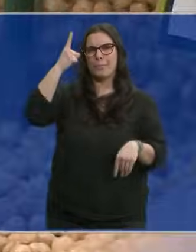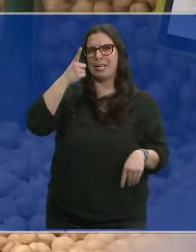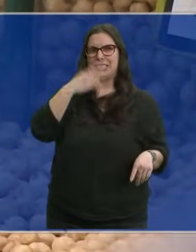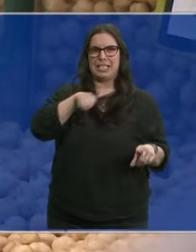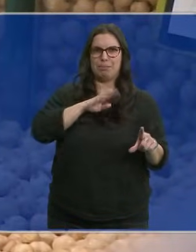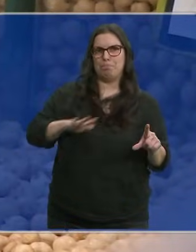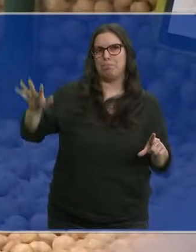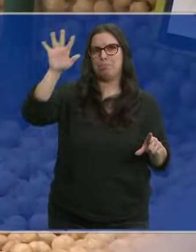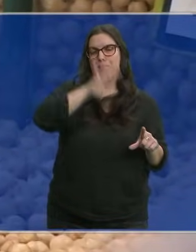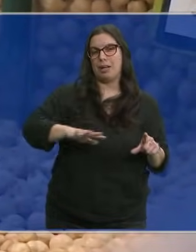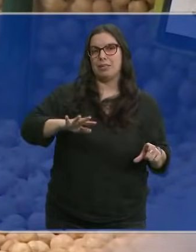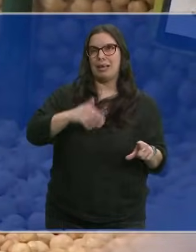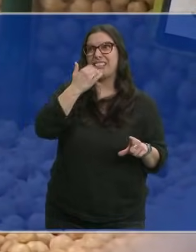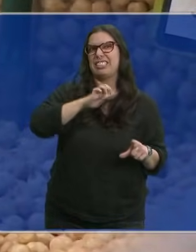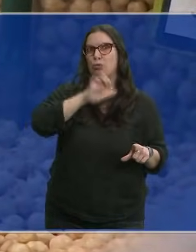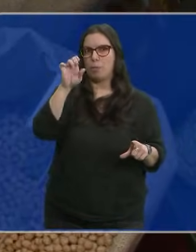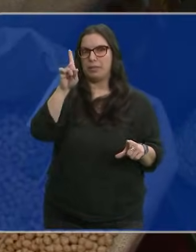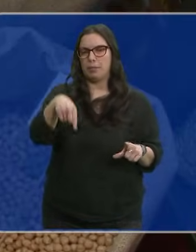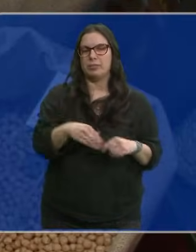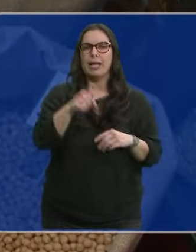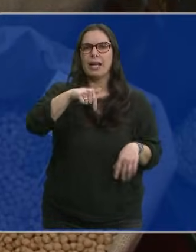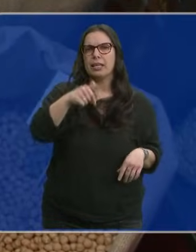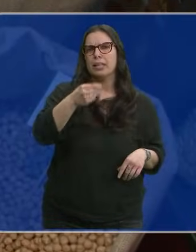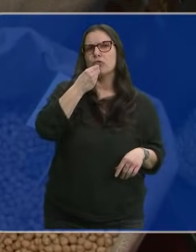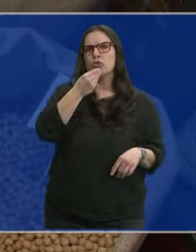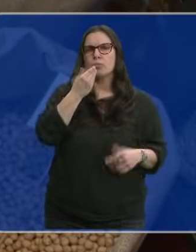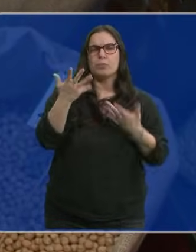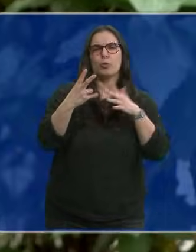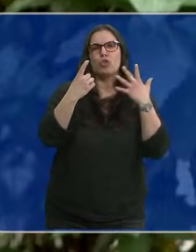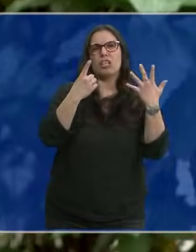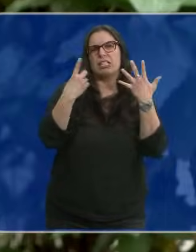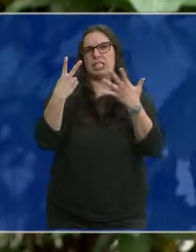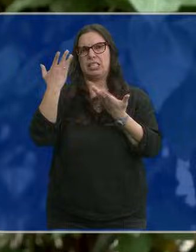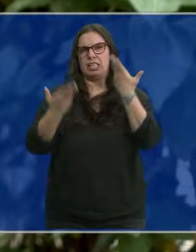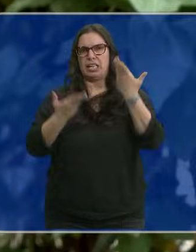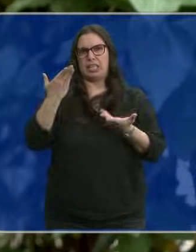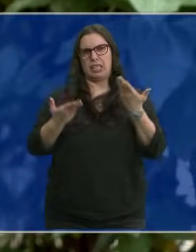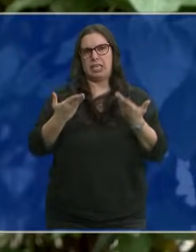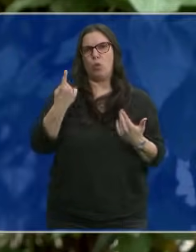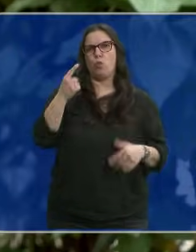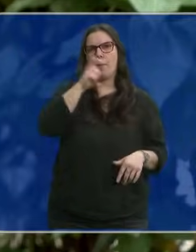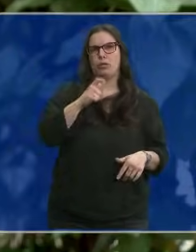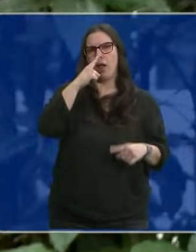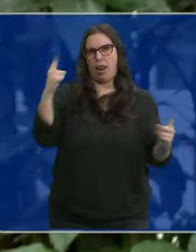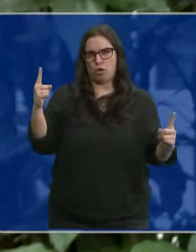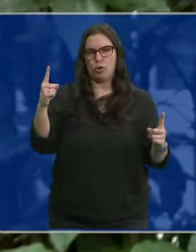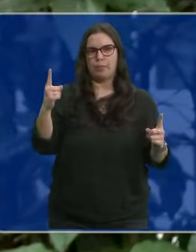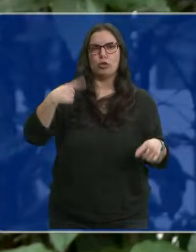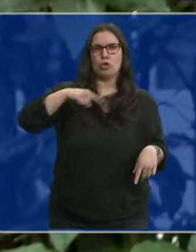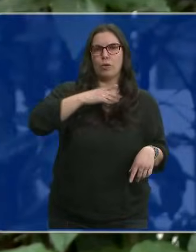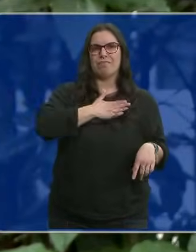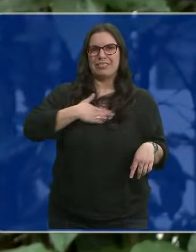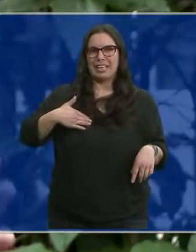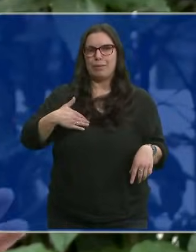ningún otro punto del país y casi de Europa. Acá se consumen alrededor entre 6 y 7 kilos de legumbres por persona por año. Quisiéramos